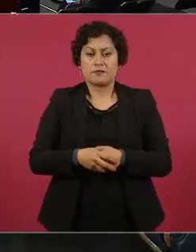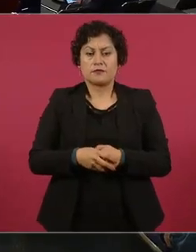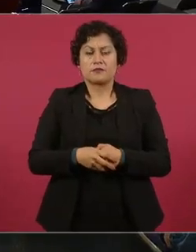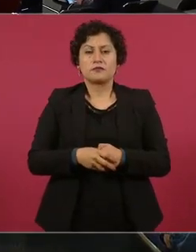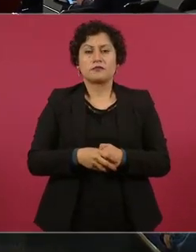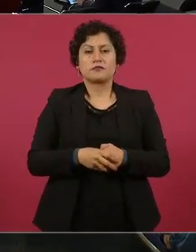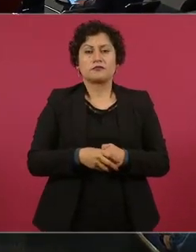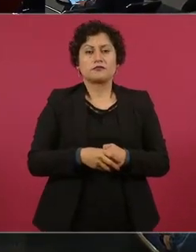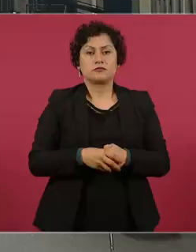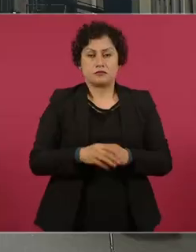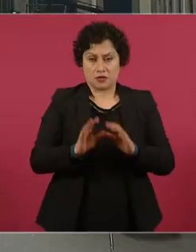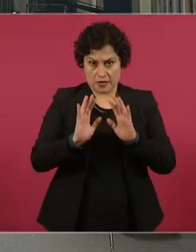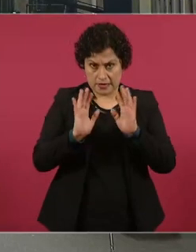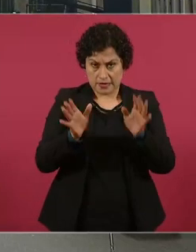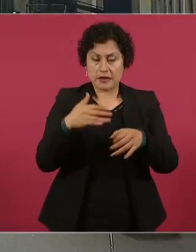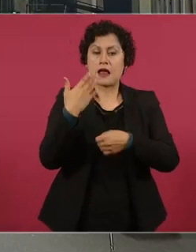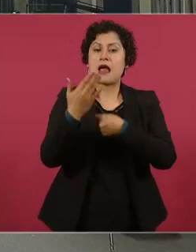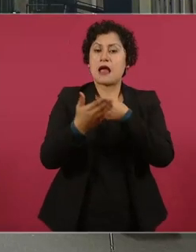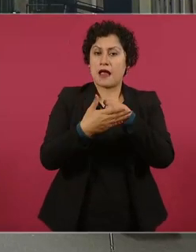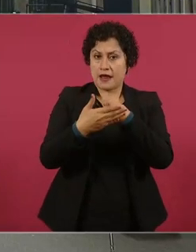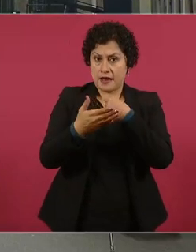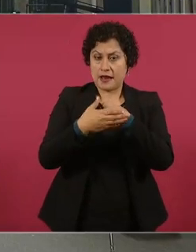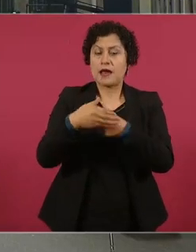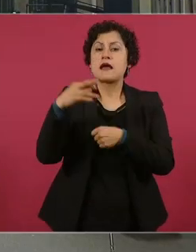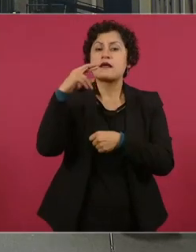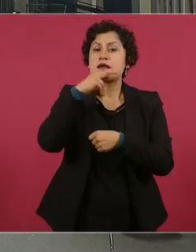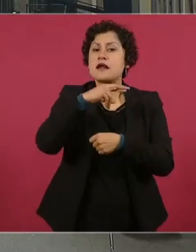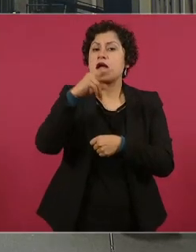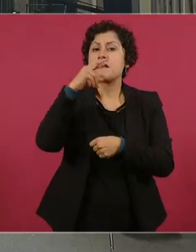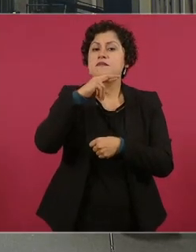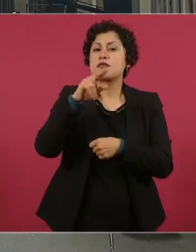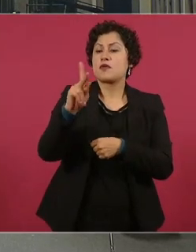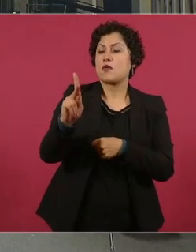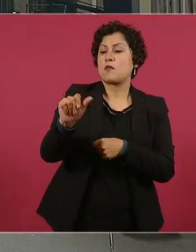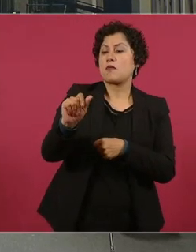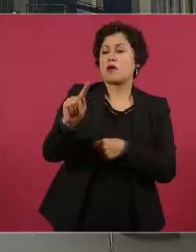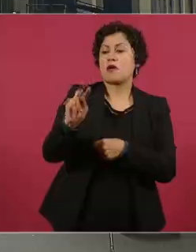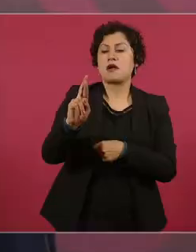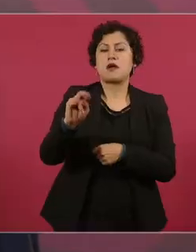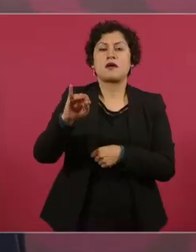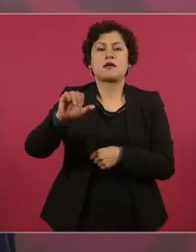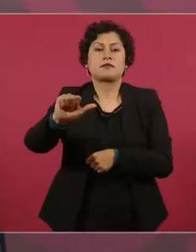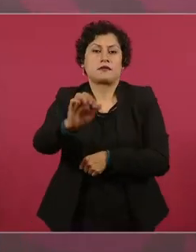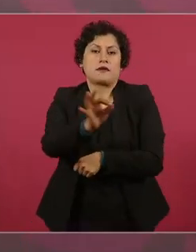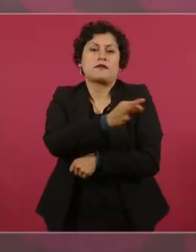Ya pronto se va a tener la vacuna Patria y